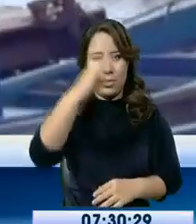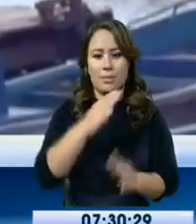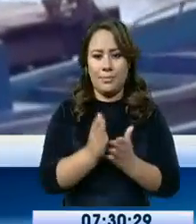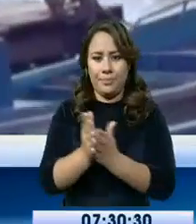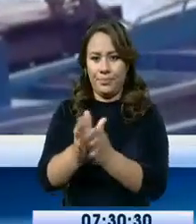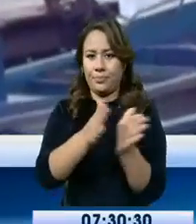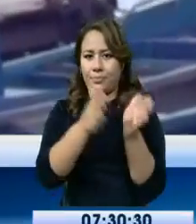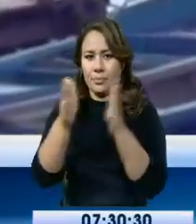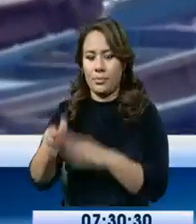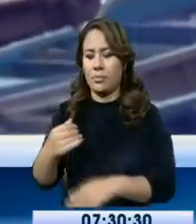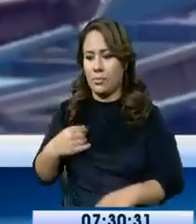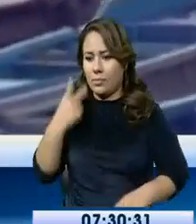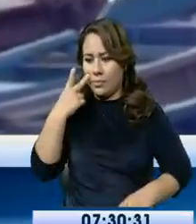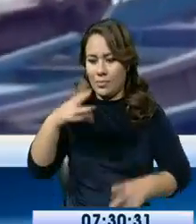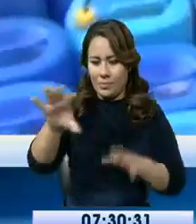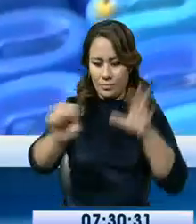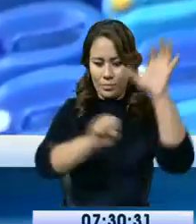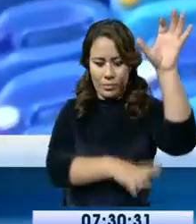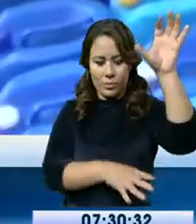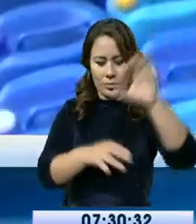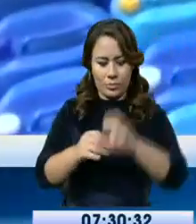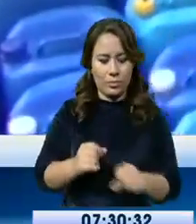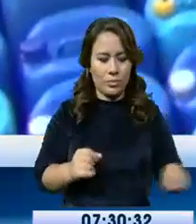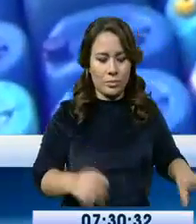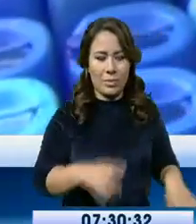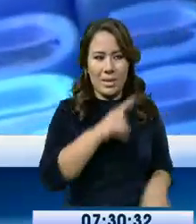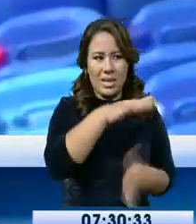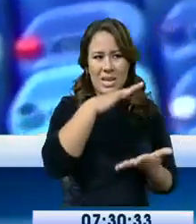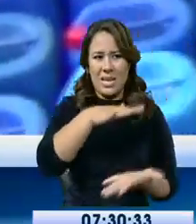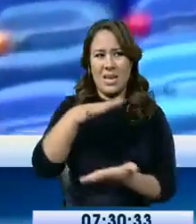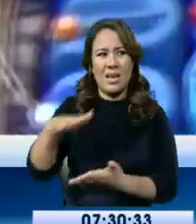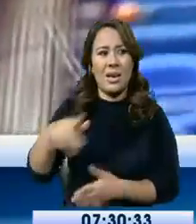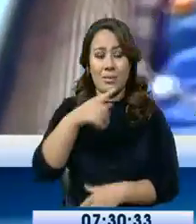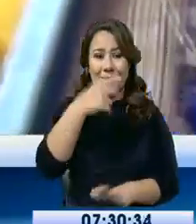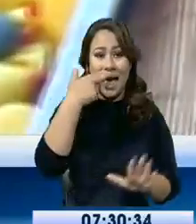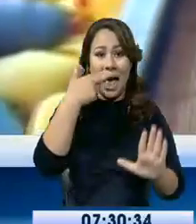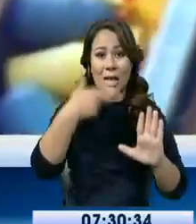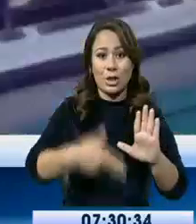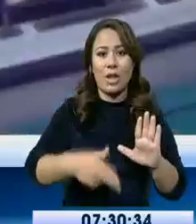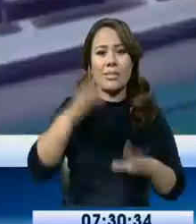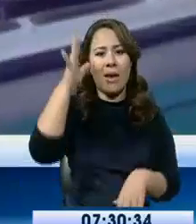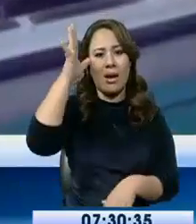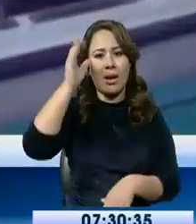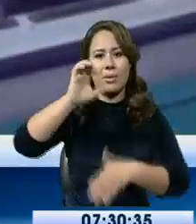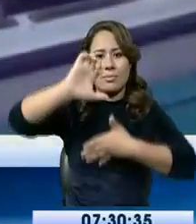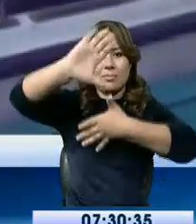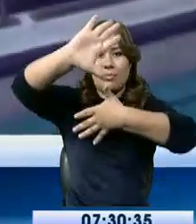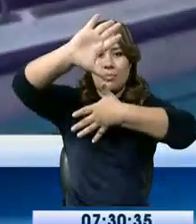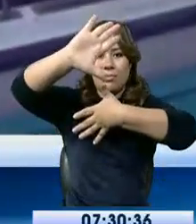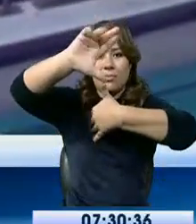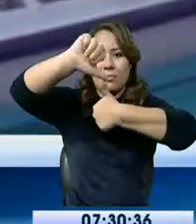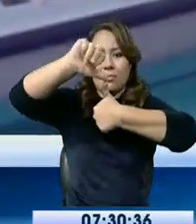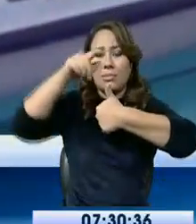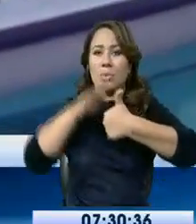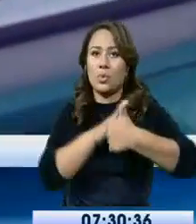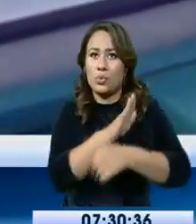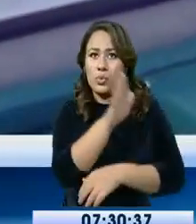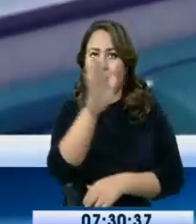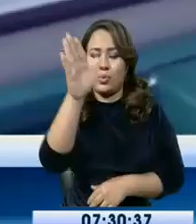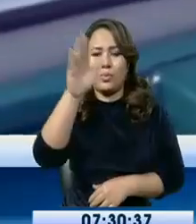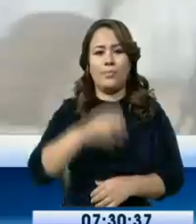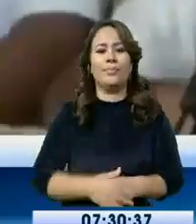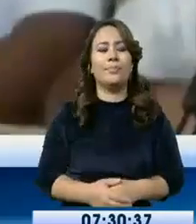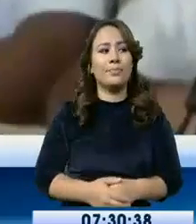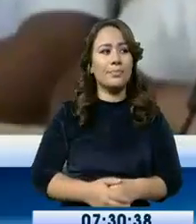que transportaba 61 bultos. Presumen que por la cantidad de combustible que llevaba tenía un largo viaje, aparentemente